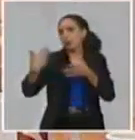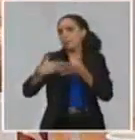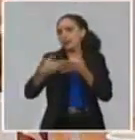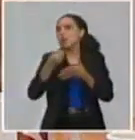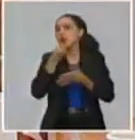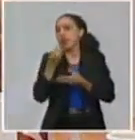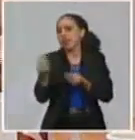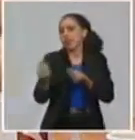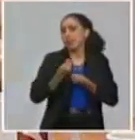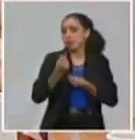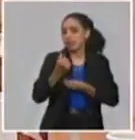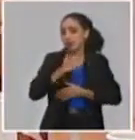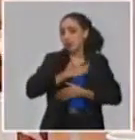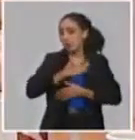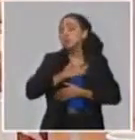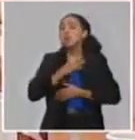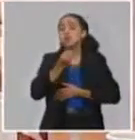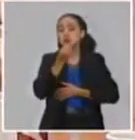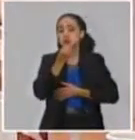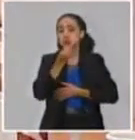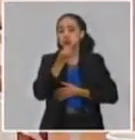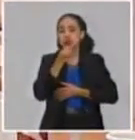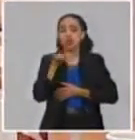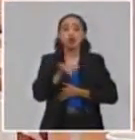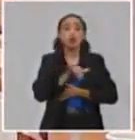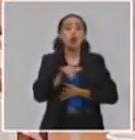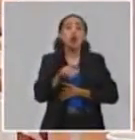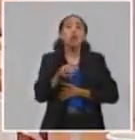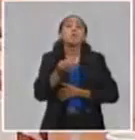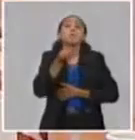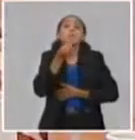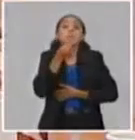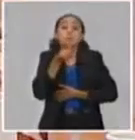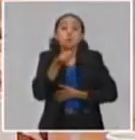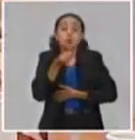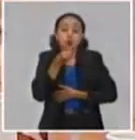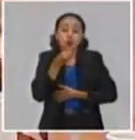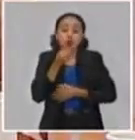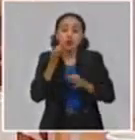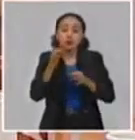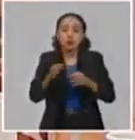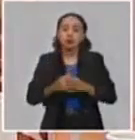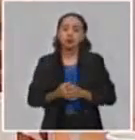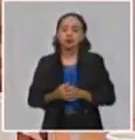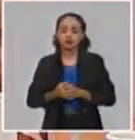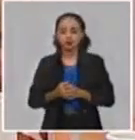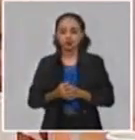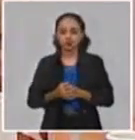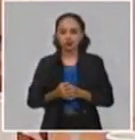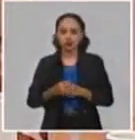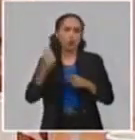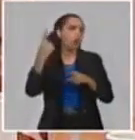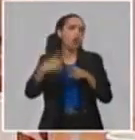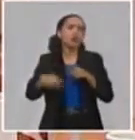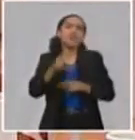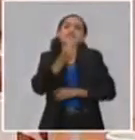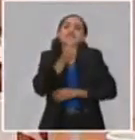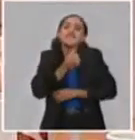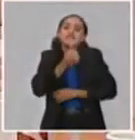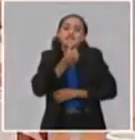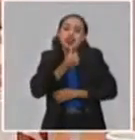fin, e incluso hablamos de la posibilidad, con el fin del gravamen, otra facilidad para